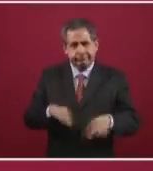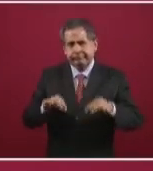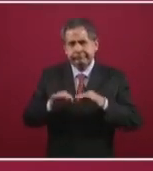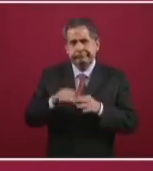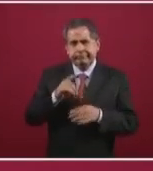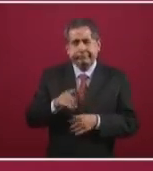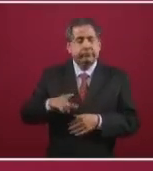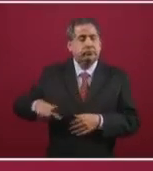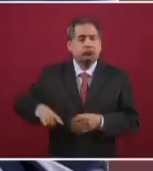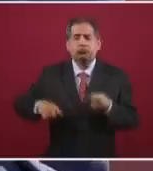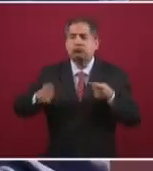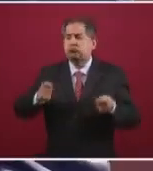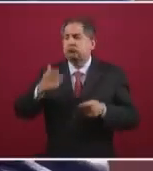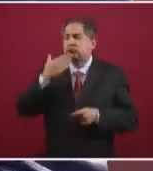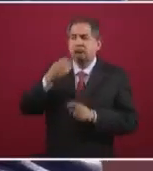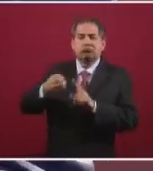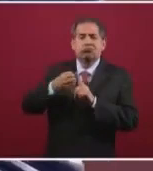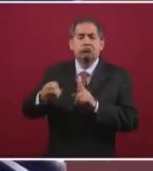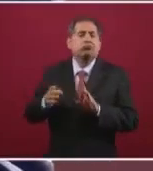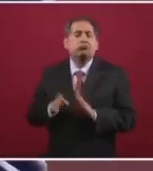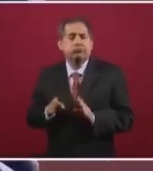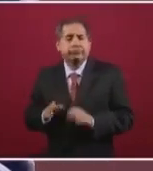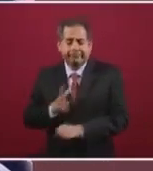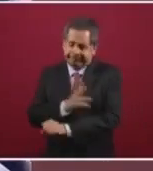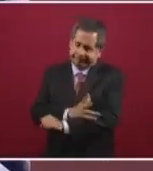Un buen gobierno depende de eso,